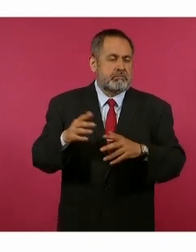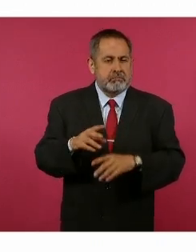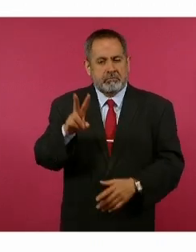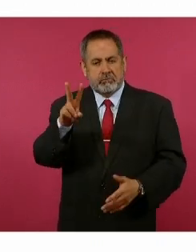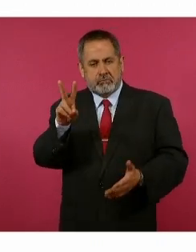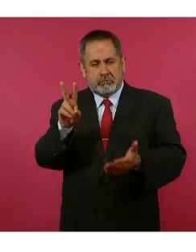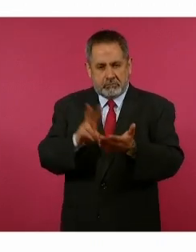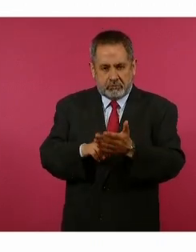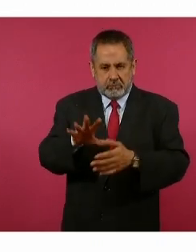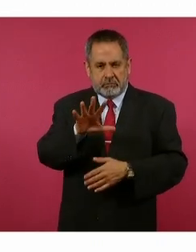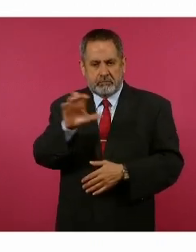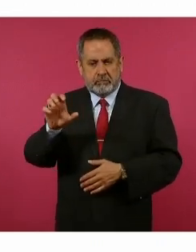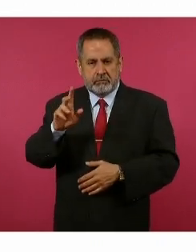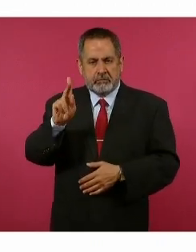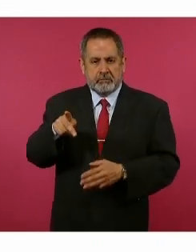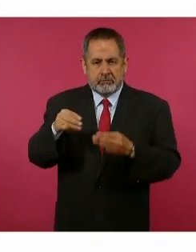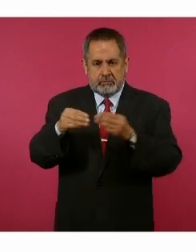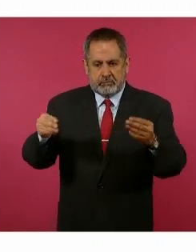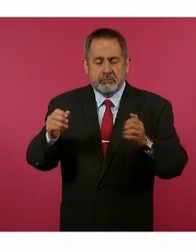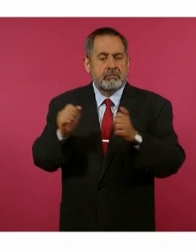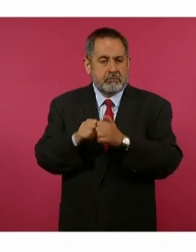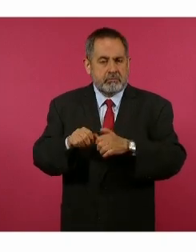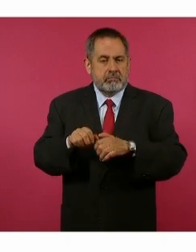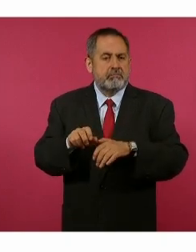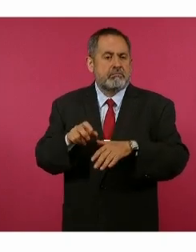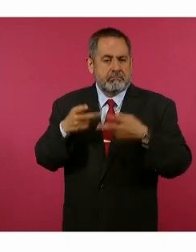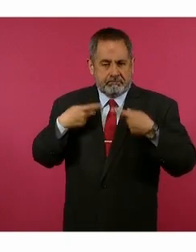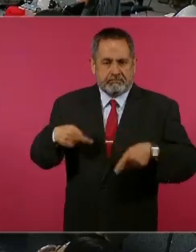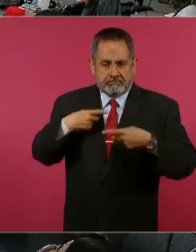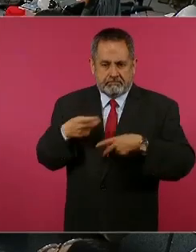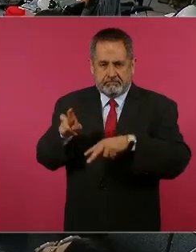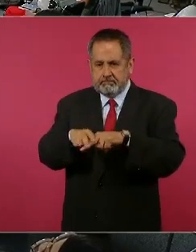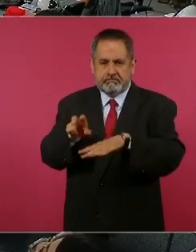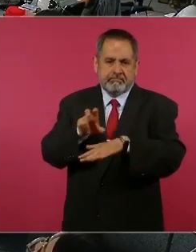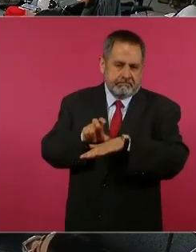2.500 kilómetros de trenes de pasajeros.